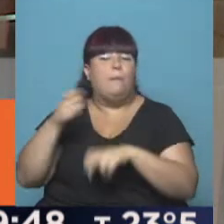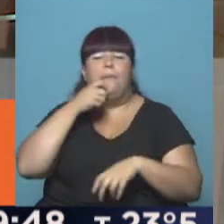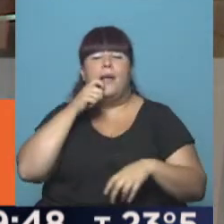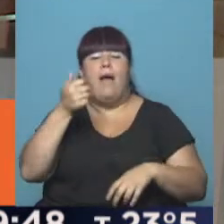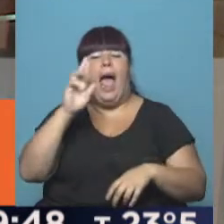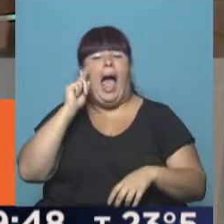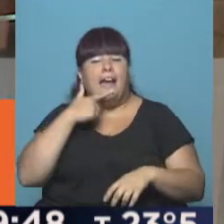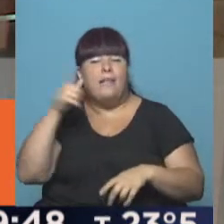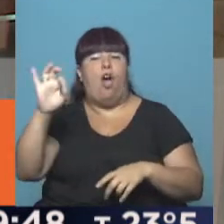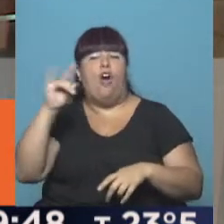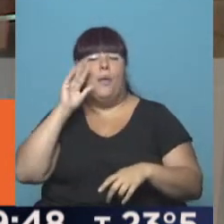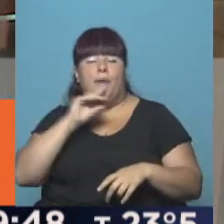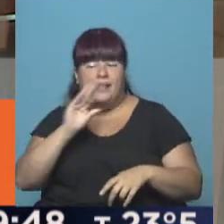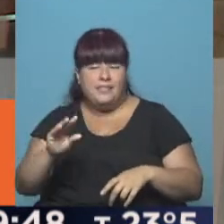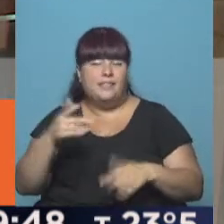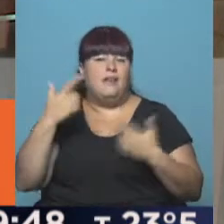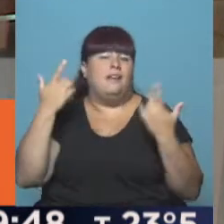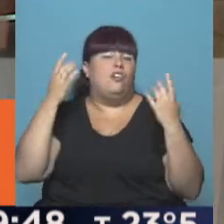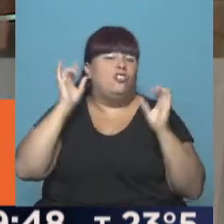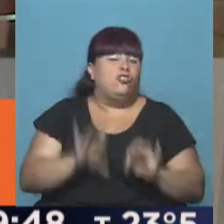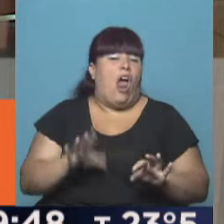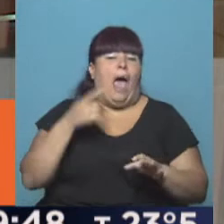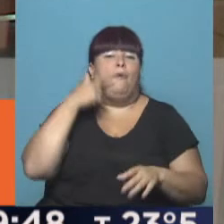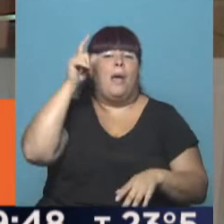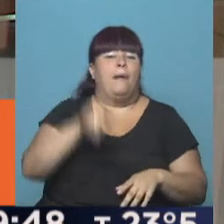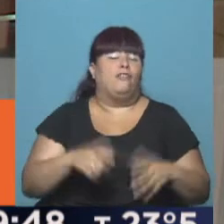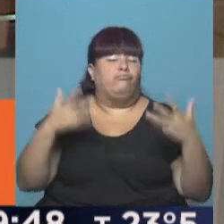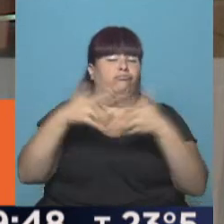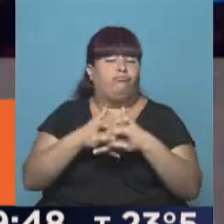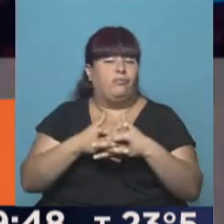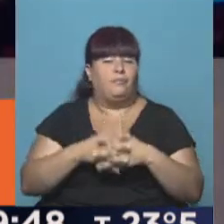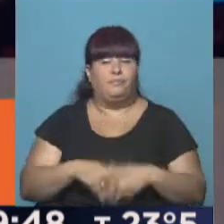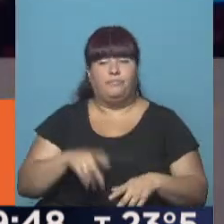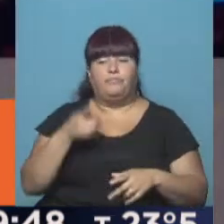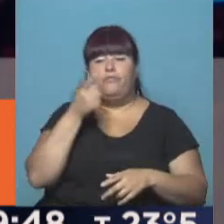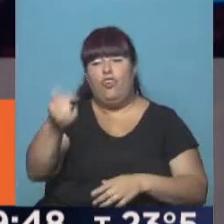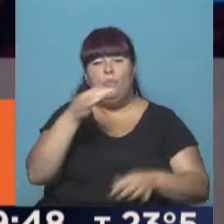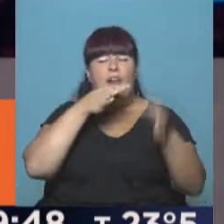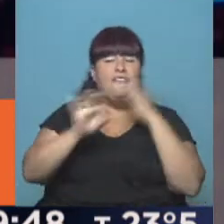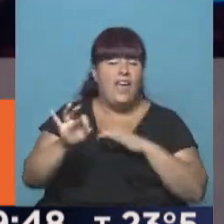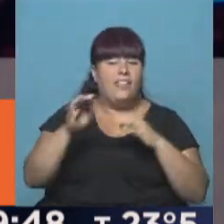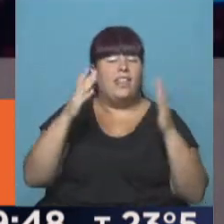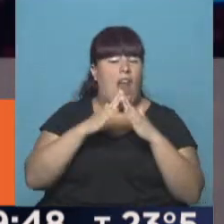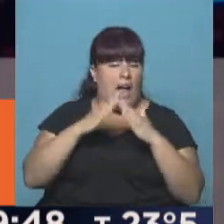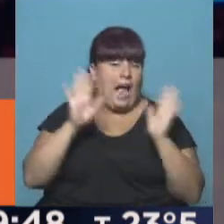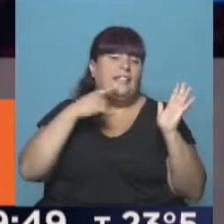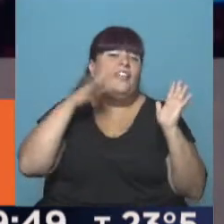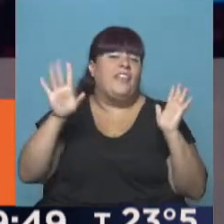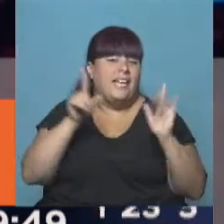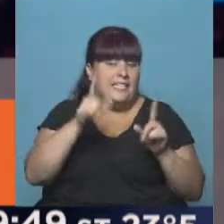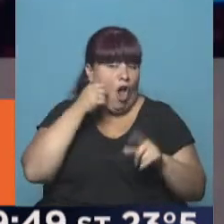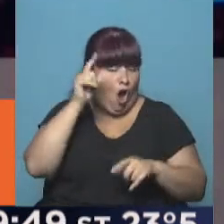caso de Arribas con Odebrecht. Solamente porque funcionó la compraventa de un inmueble, según lo que dice el